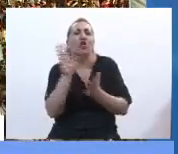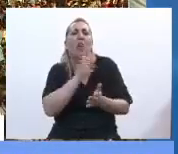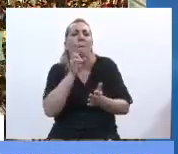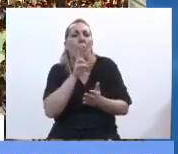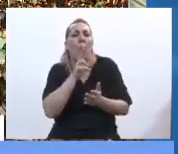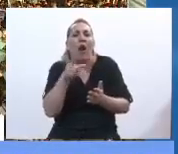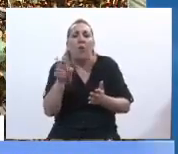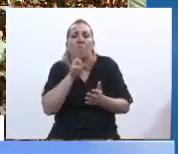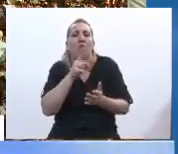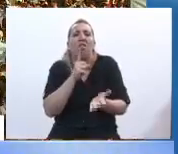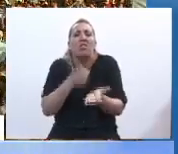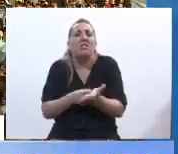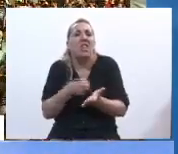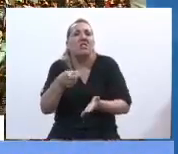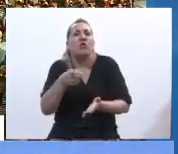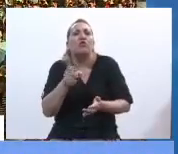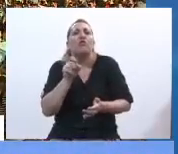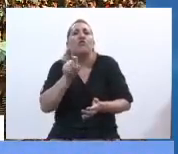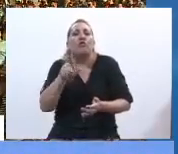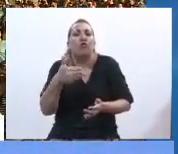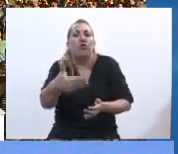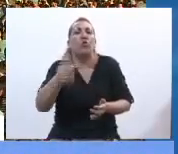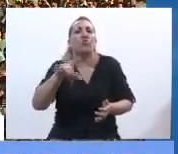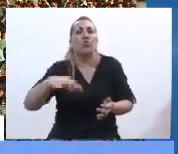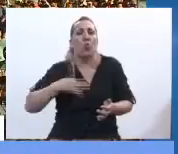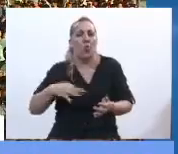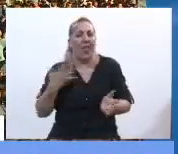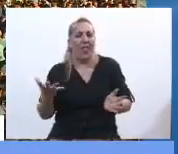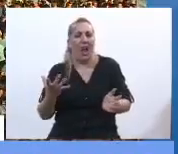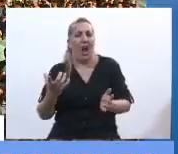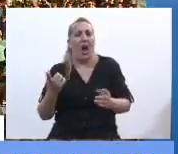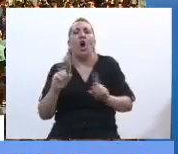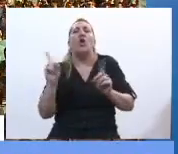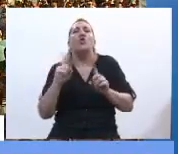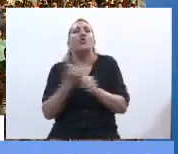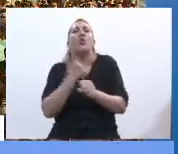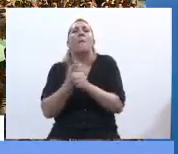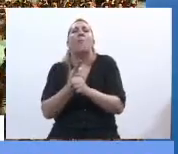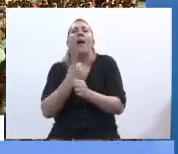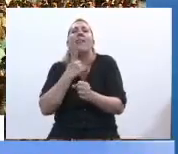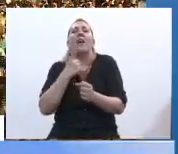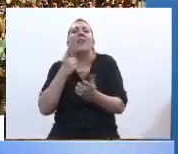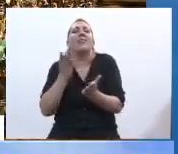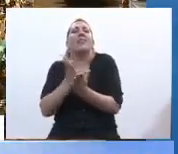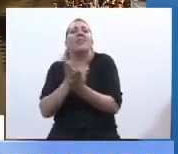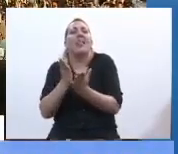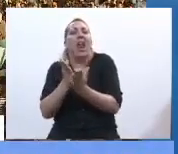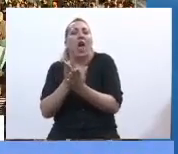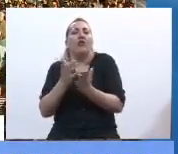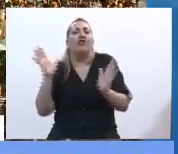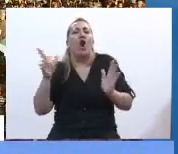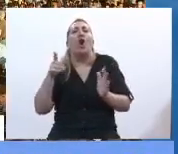decidir respecto del destino de su vida. Y esto no puede ser un derecho de segundo orden. Es más, es un derecho que